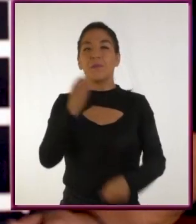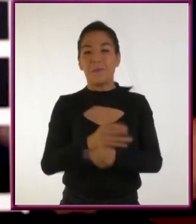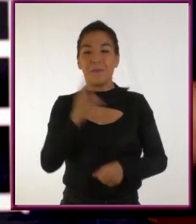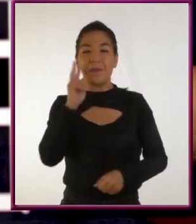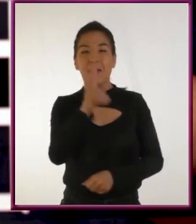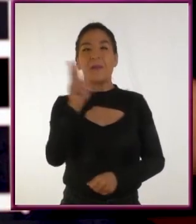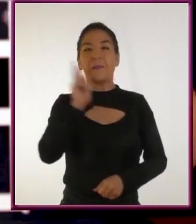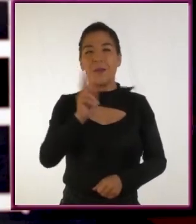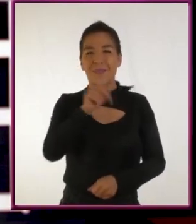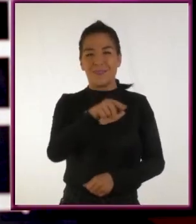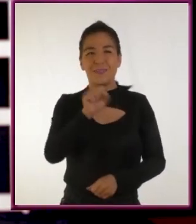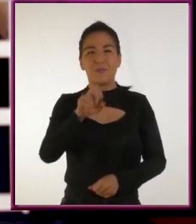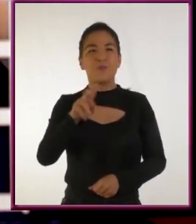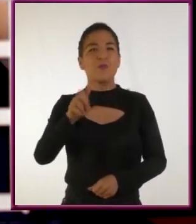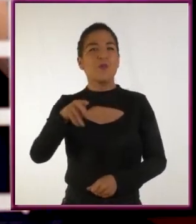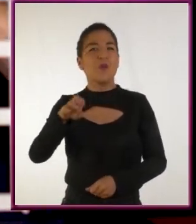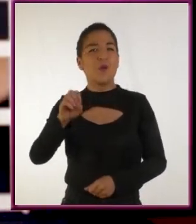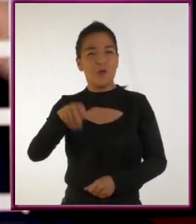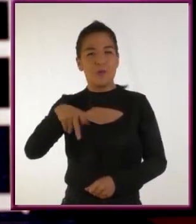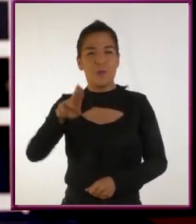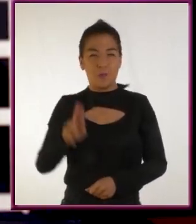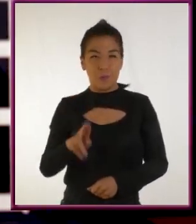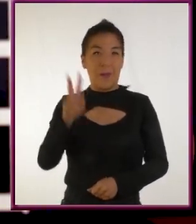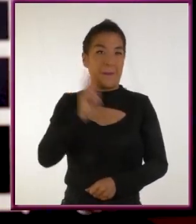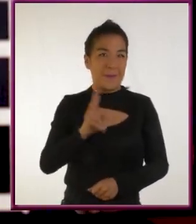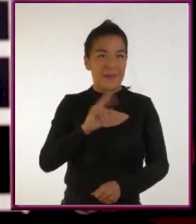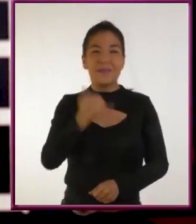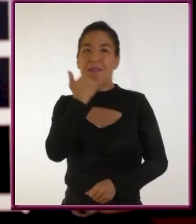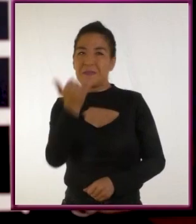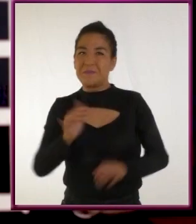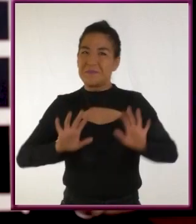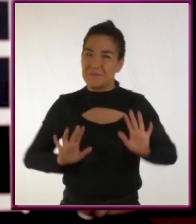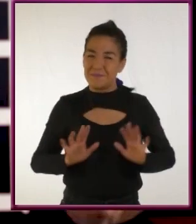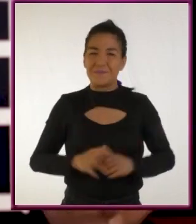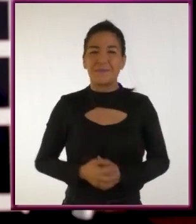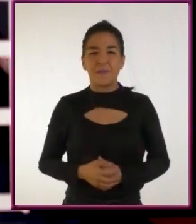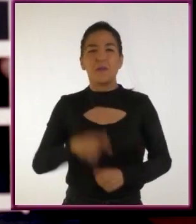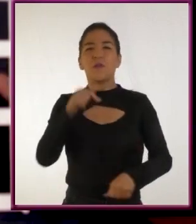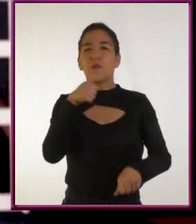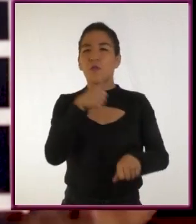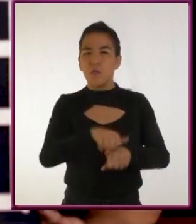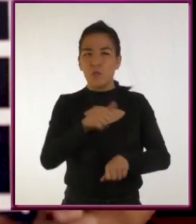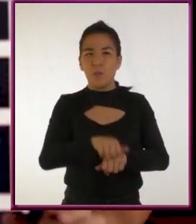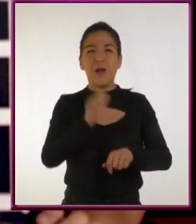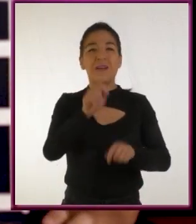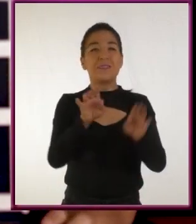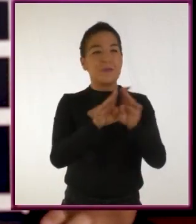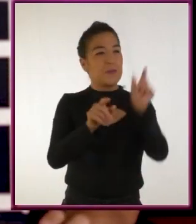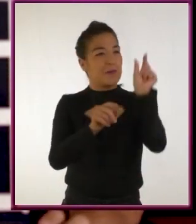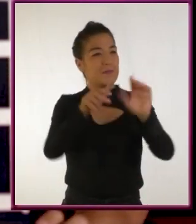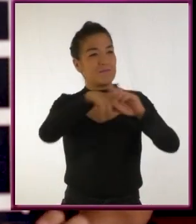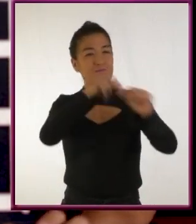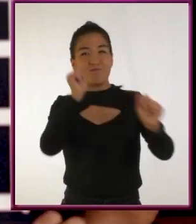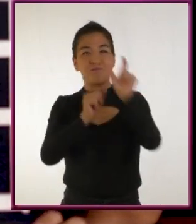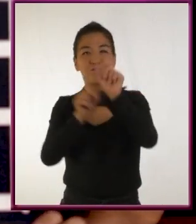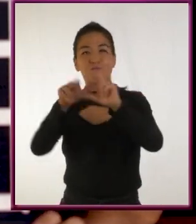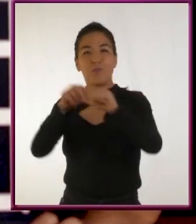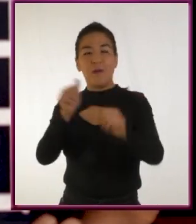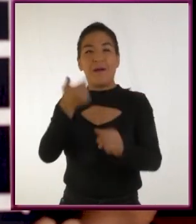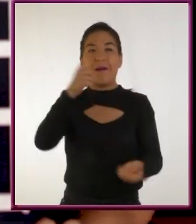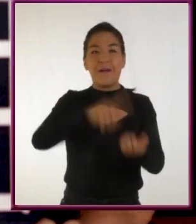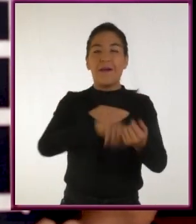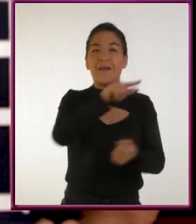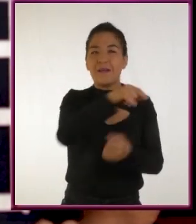Lismara, podemos intentar hacer nuestro sudoku a base de prueba y error, ¿te parece? Ok. Escribiendo el número en cada casilla y viendo